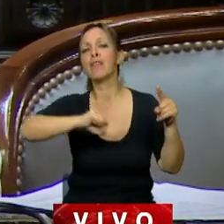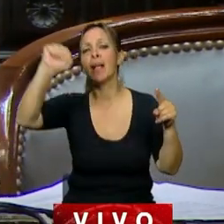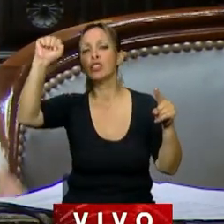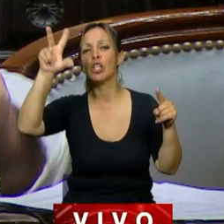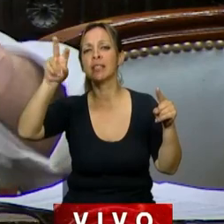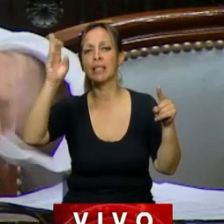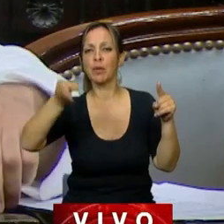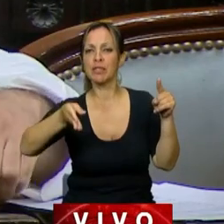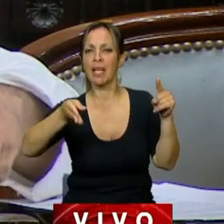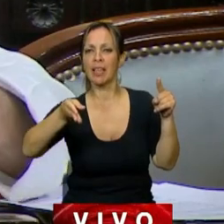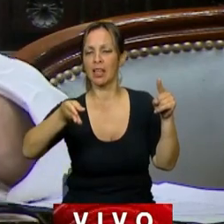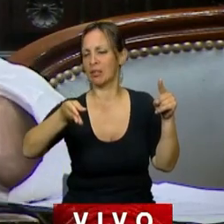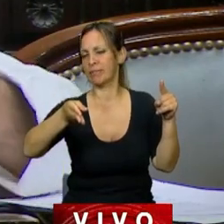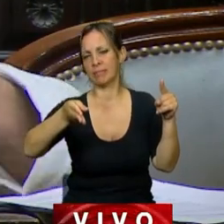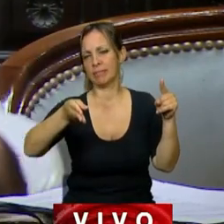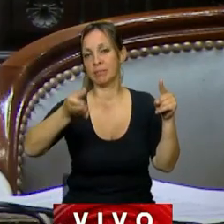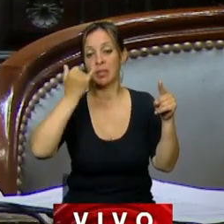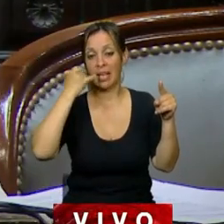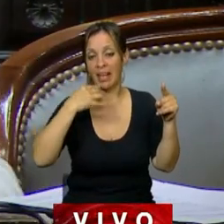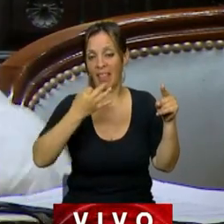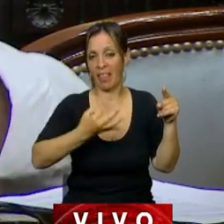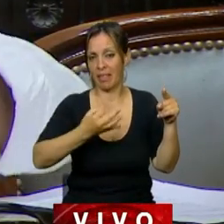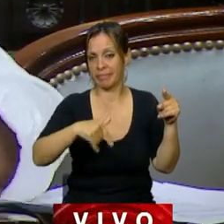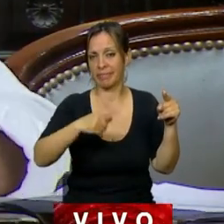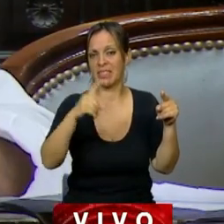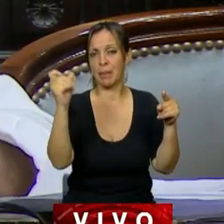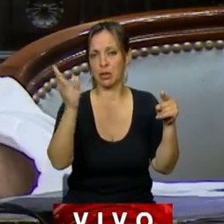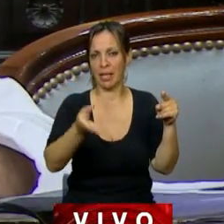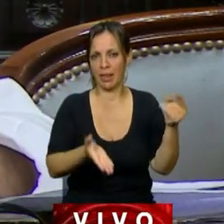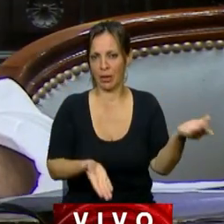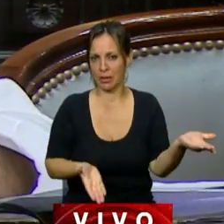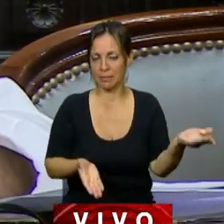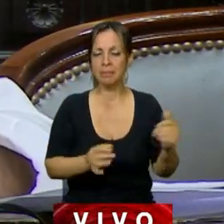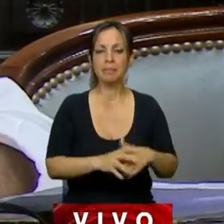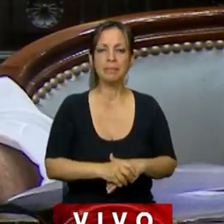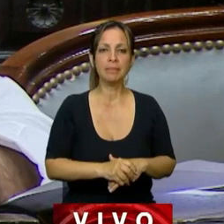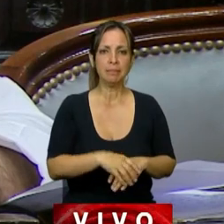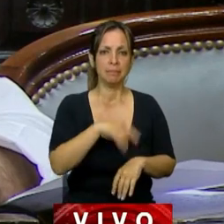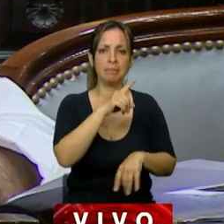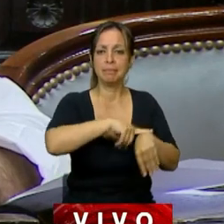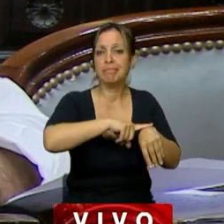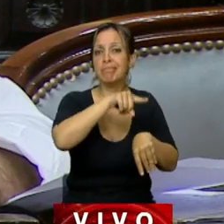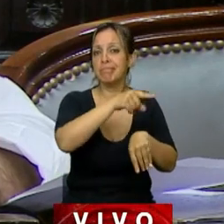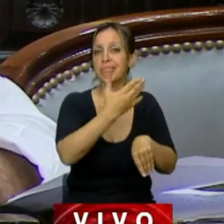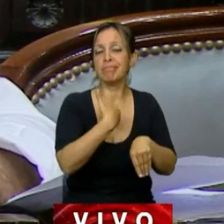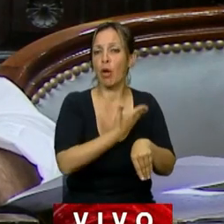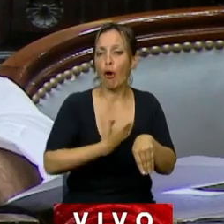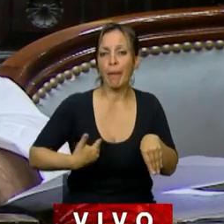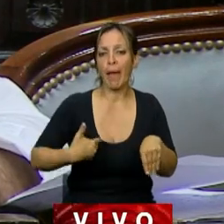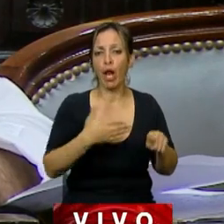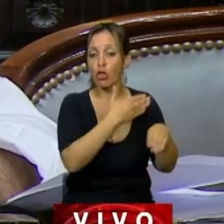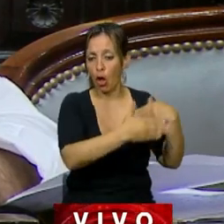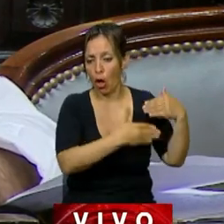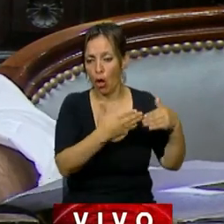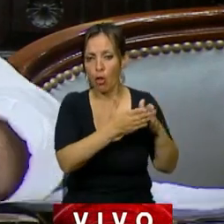al 30%, cuando ya lleva 100, que el gobierno transitó todo el año, este